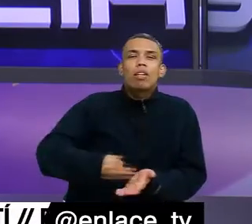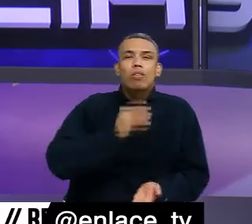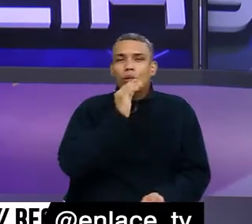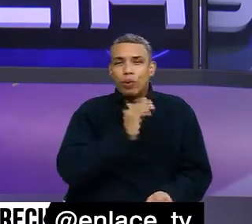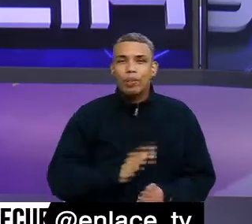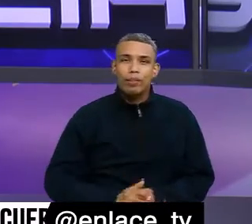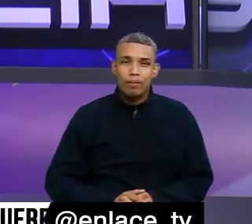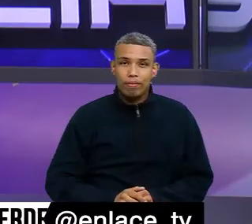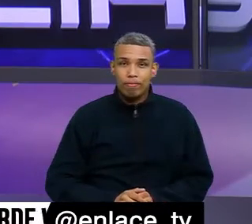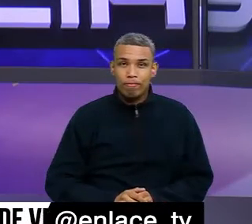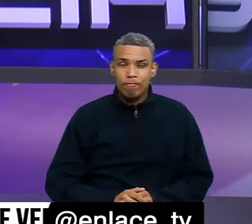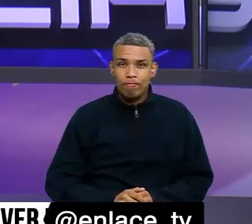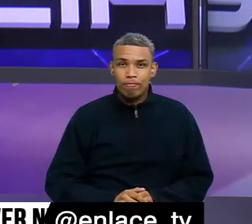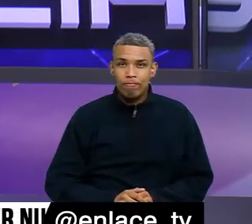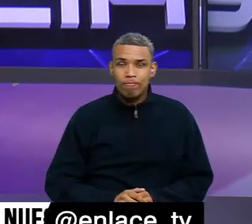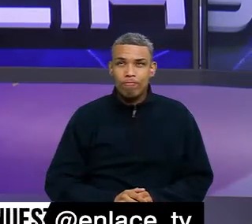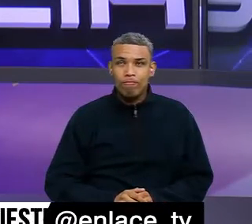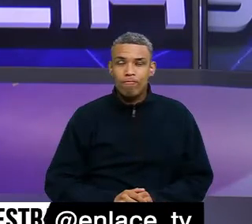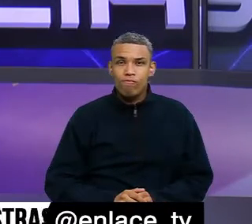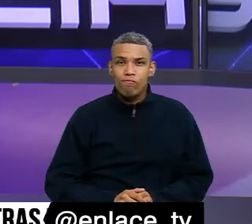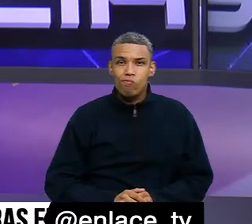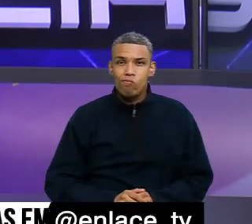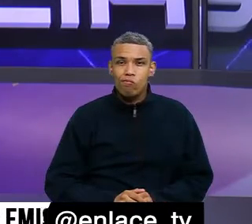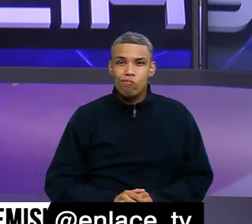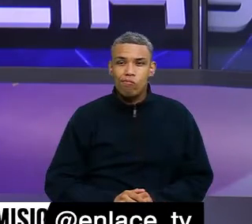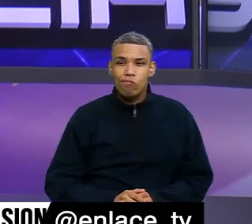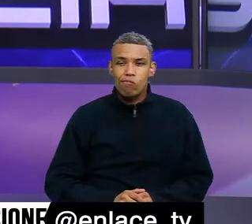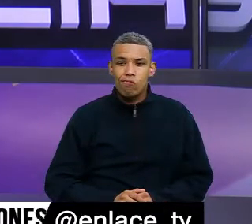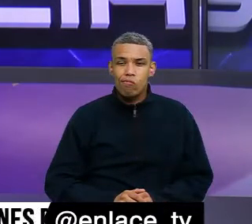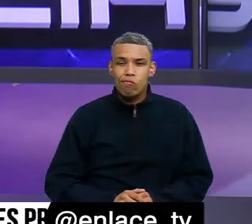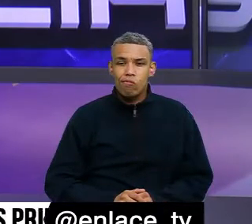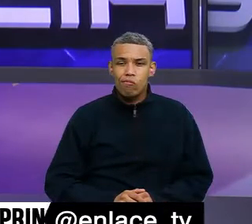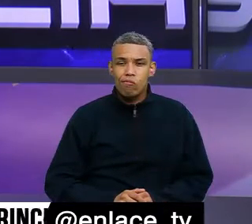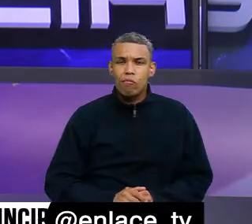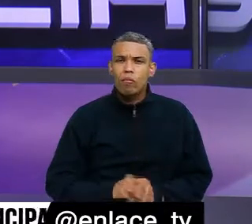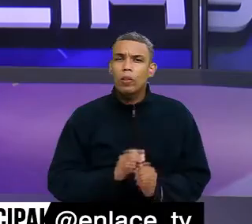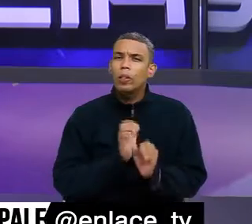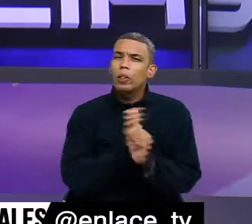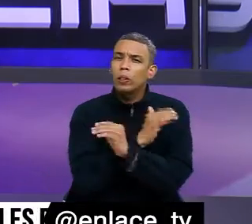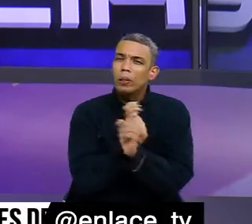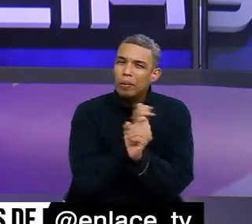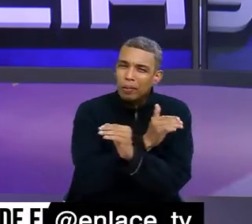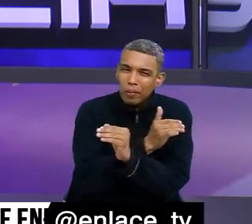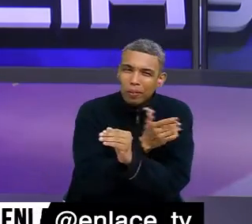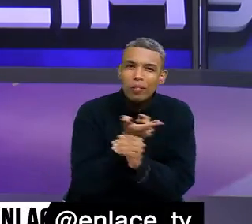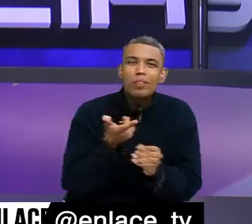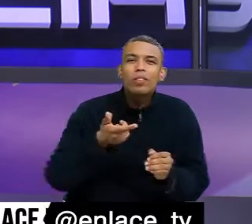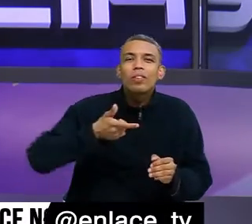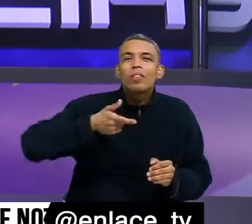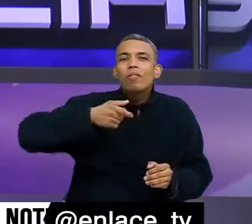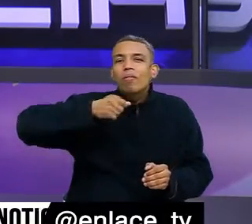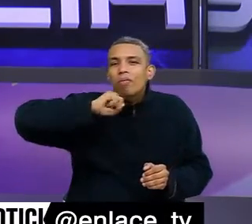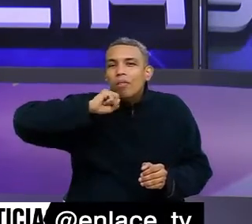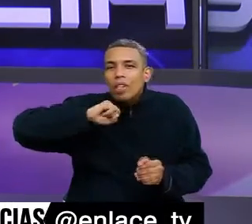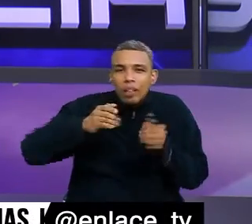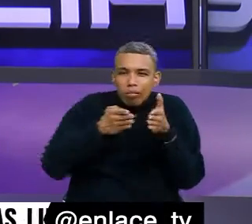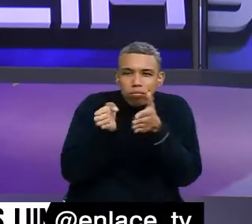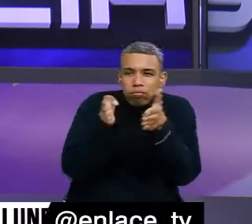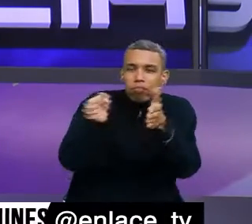bloquearon la puerta de acceso a los patios ubicados en inmediaciones al intercambiador vial ubicado en la vía que conduce al corregimiento El